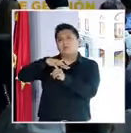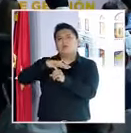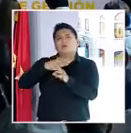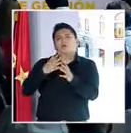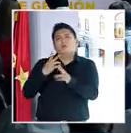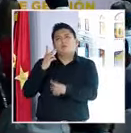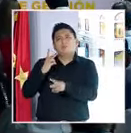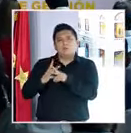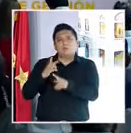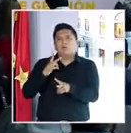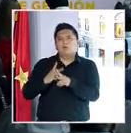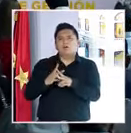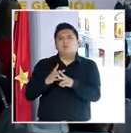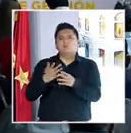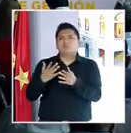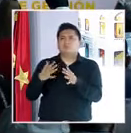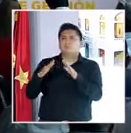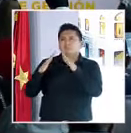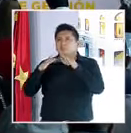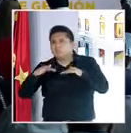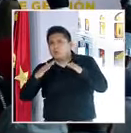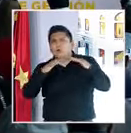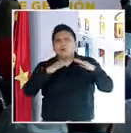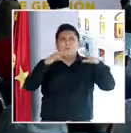del riesgo en Norte de Santander.